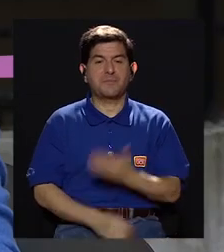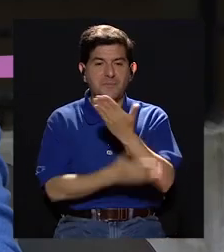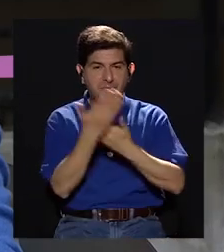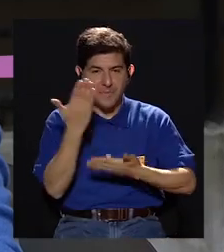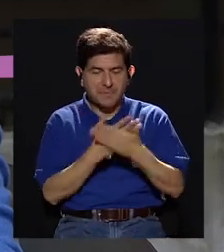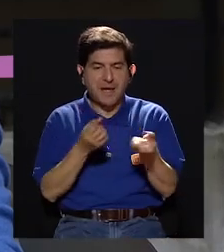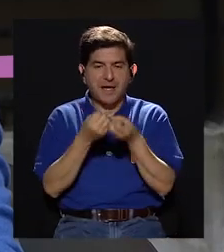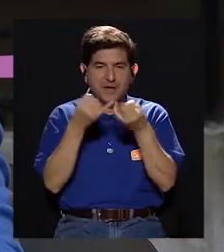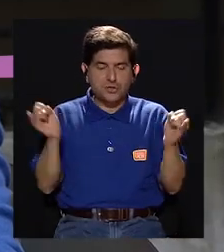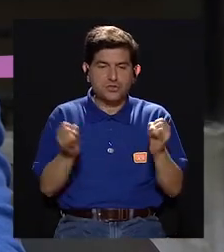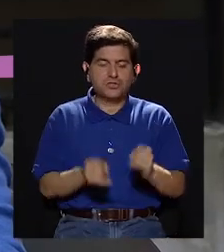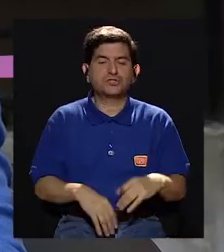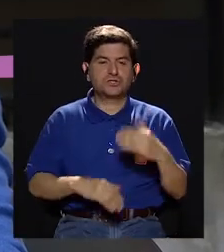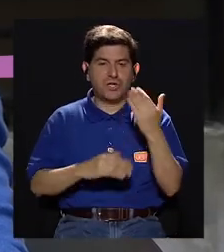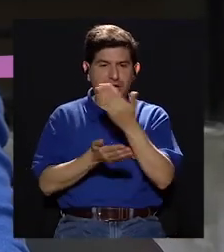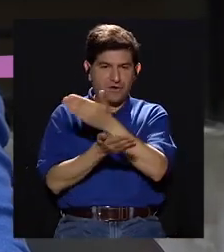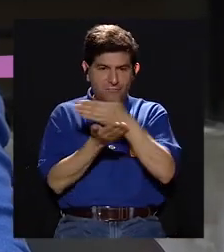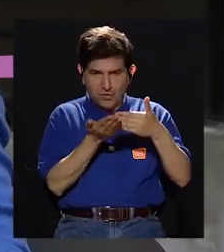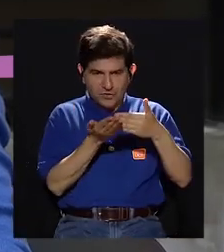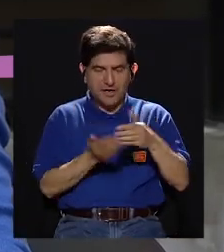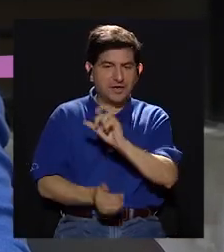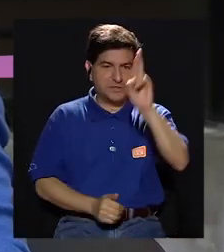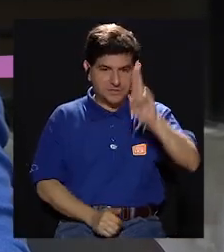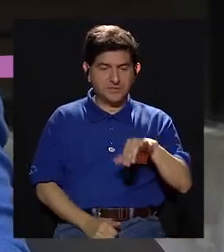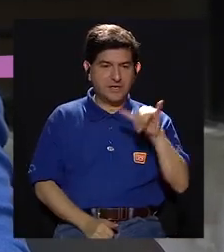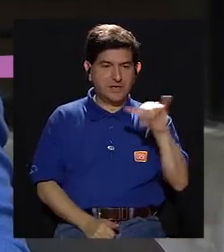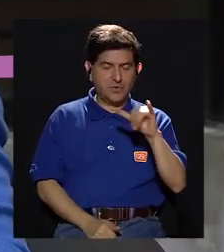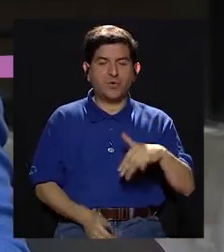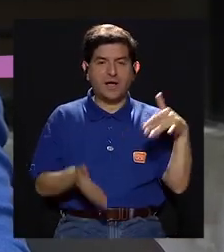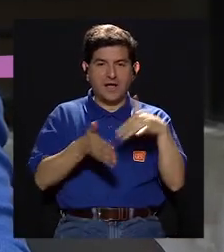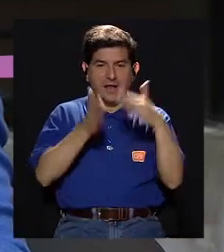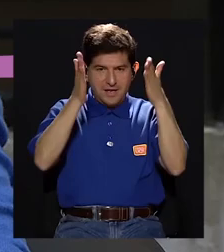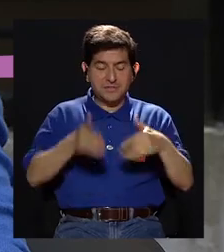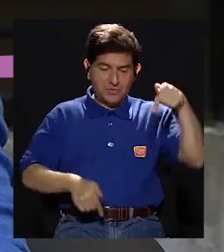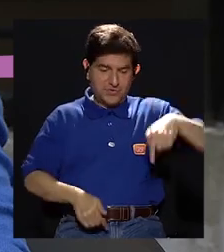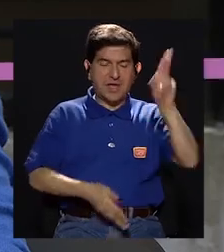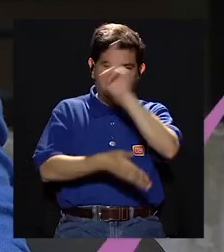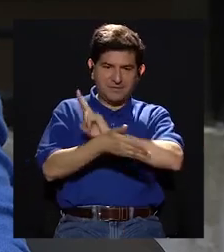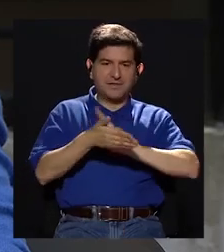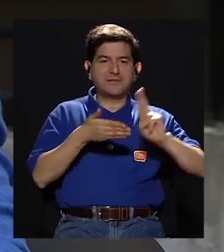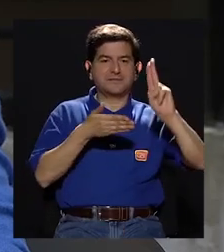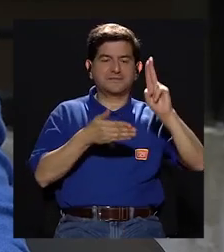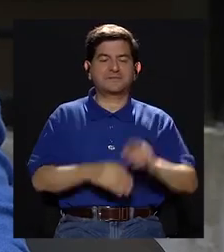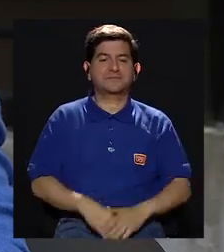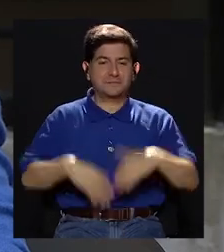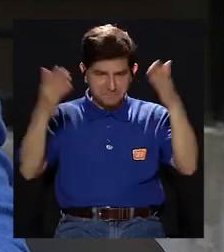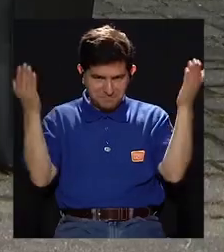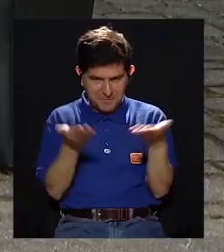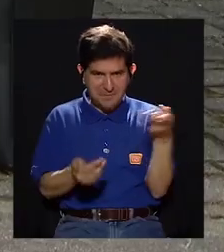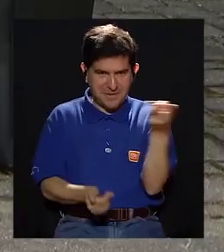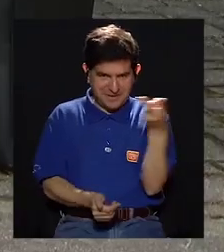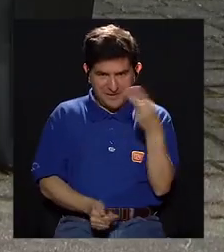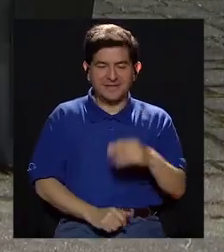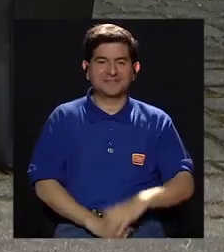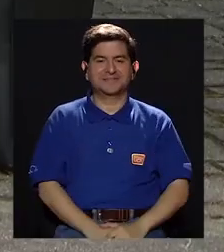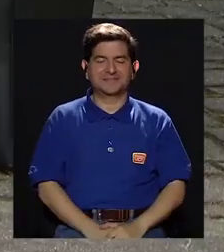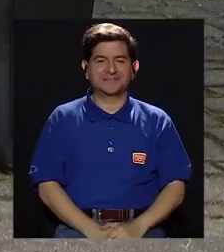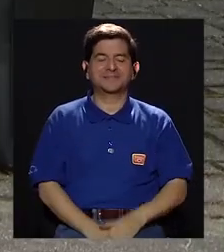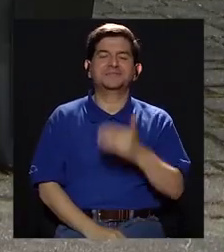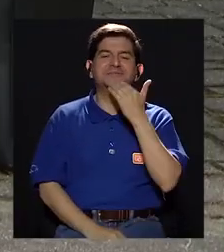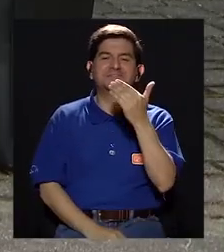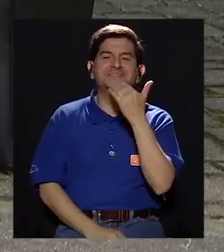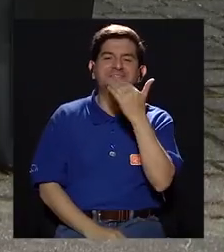miembro de Manos Sin Fronteras, Costa Rica, y también estudiante de nuestra universidad. Bienvenidas